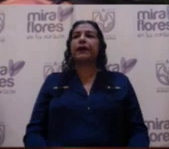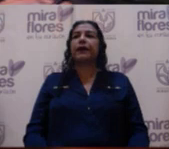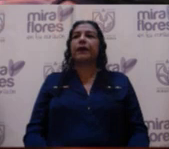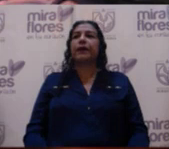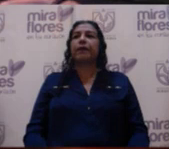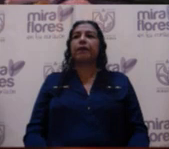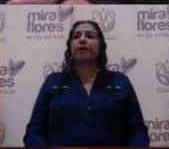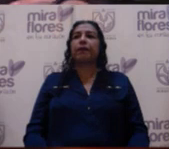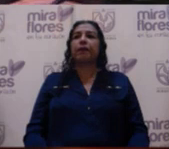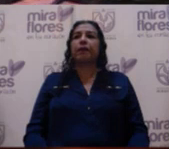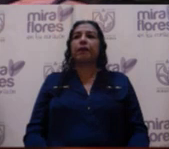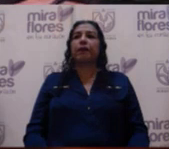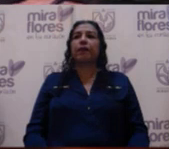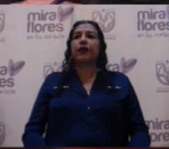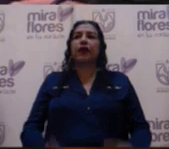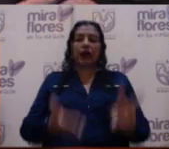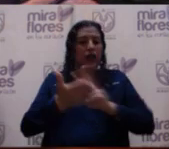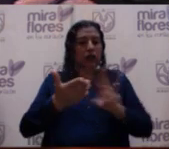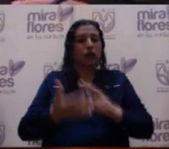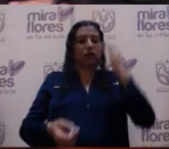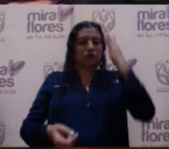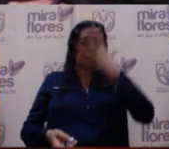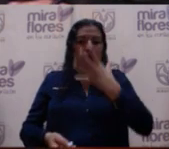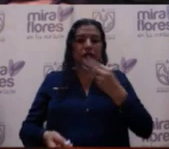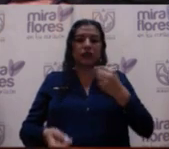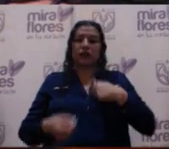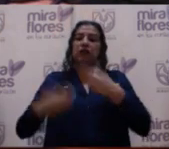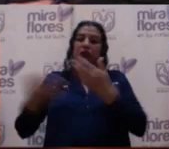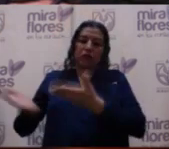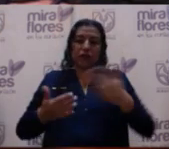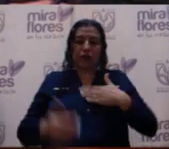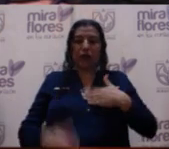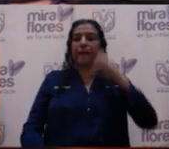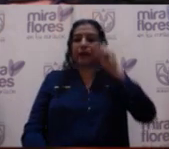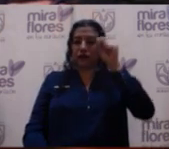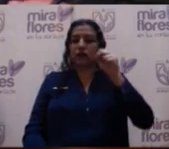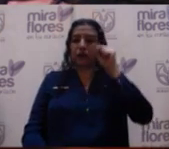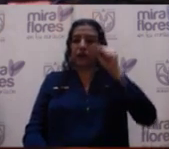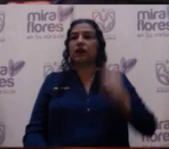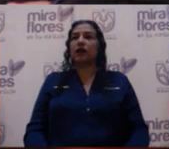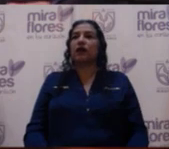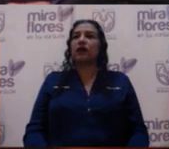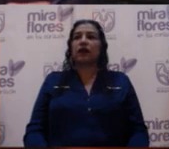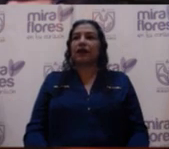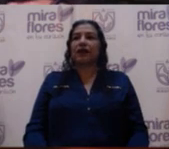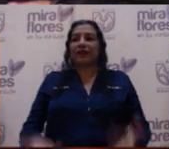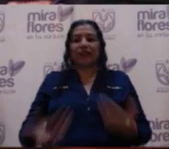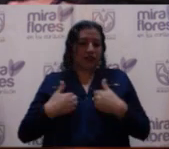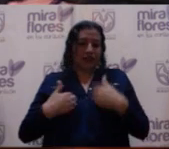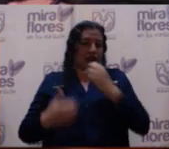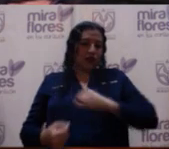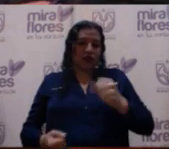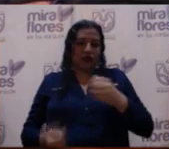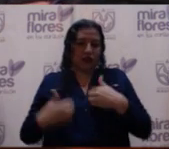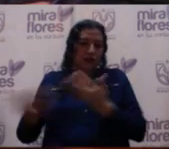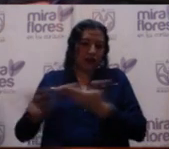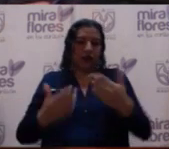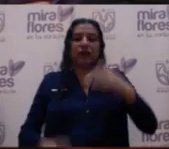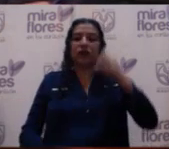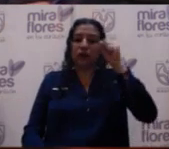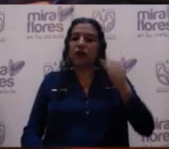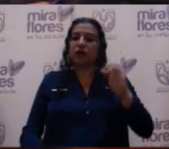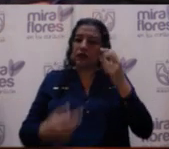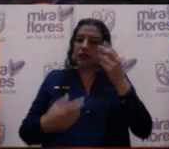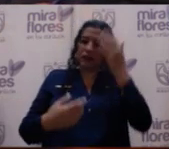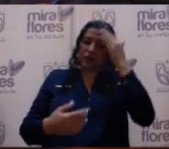de lectura muy hermosos, inclusive llevé a mis sobrinos. Y no tengo hijos, pero llevé a mis sobrinos que pueden